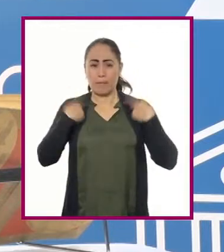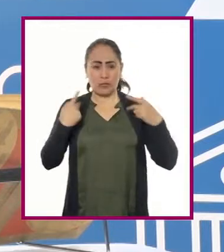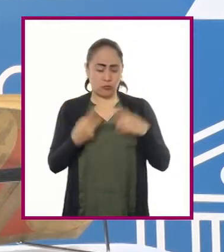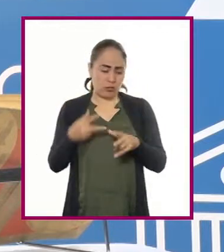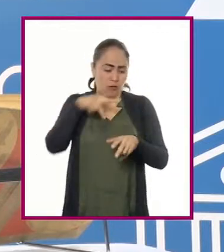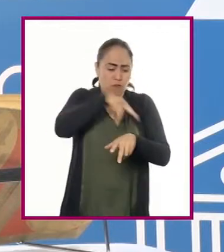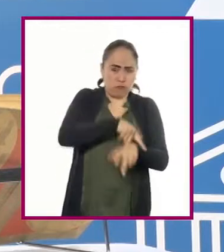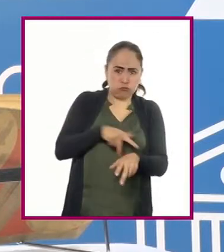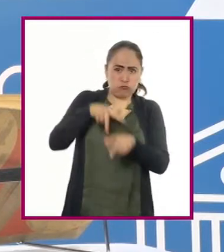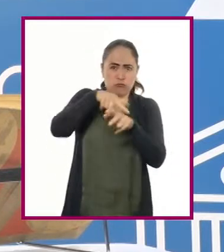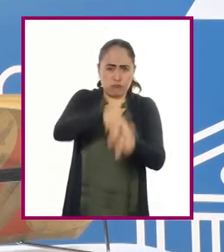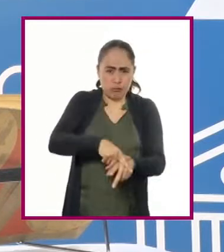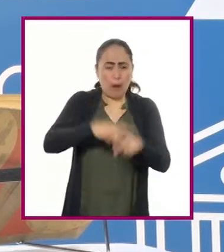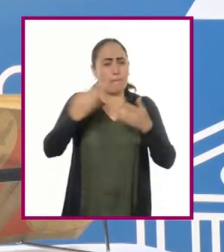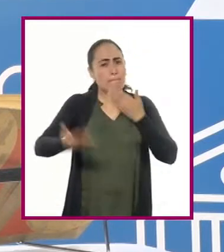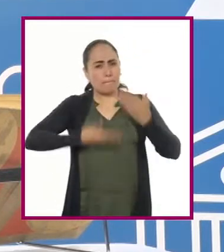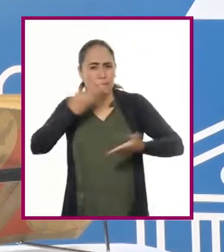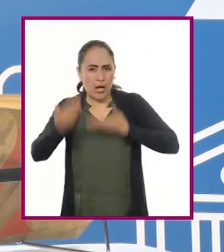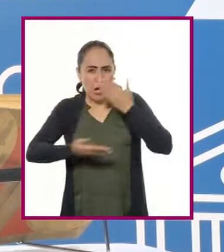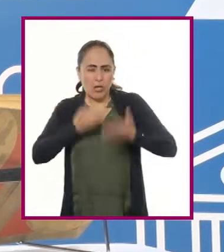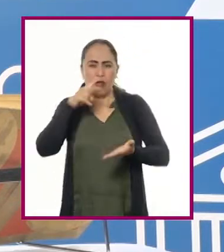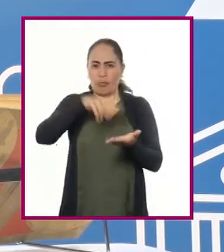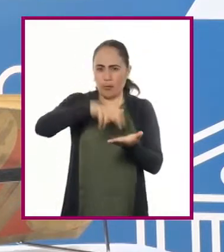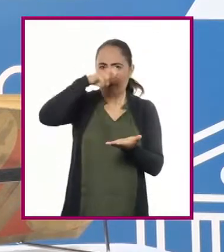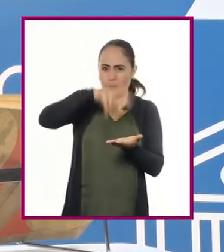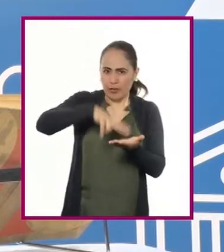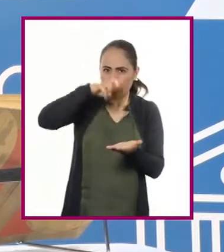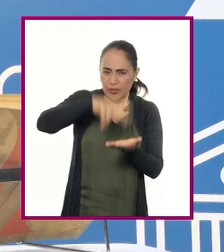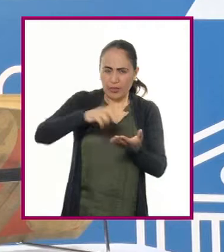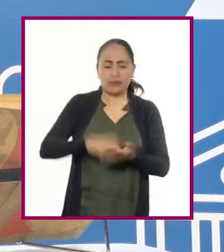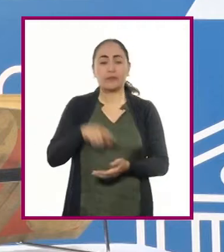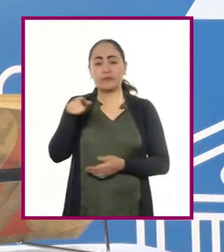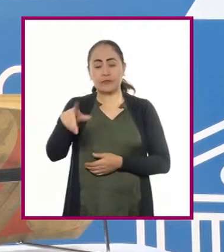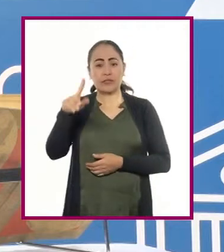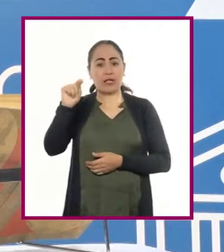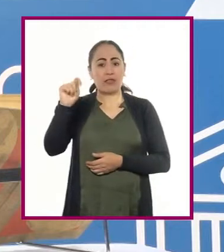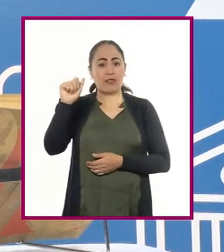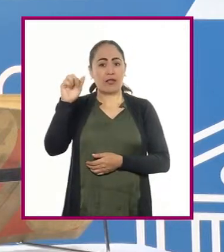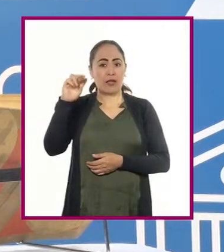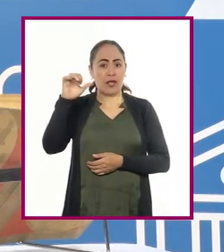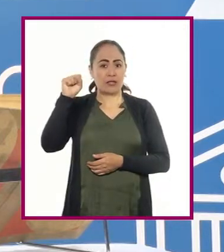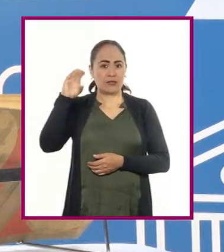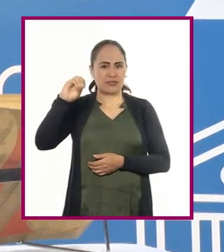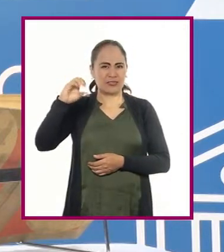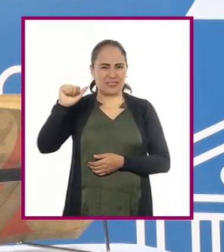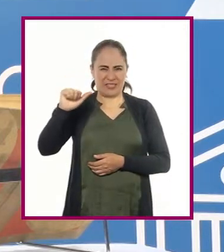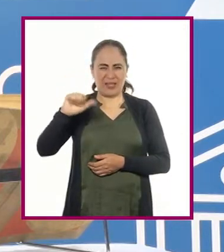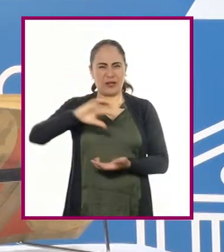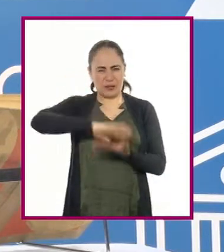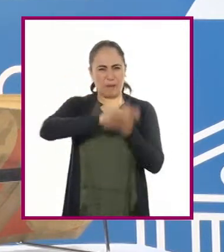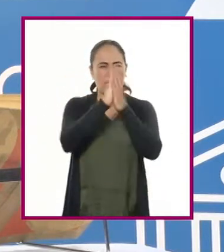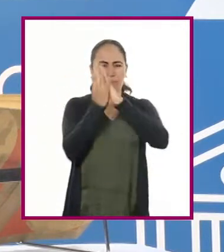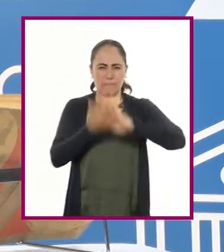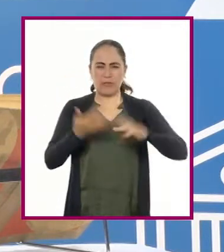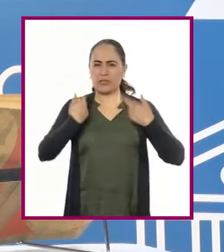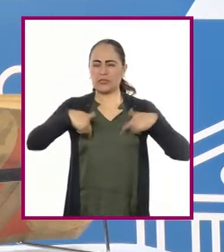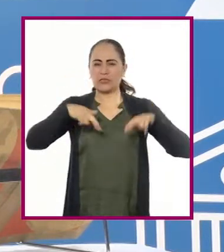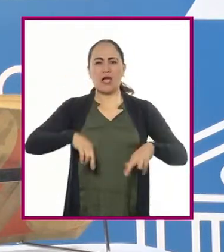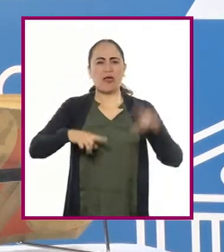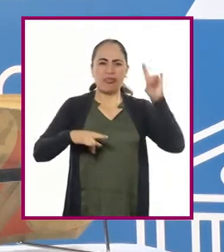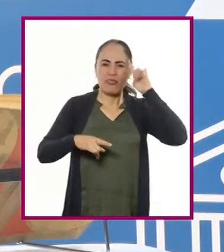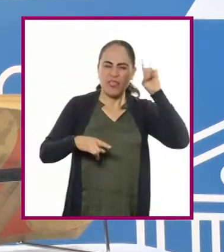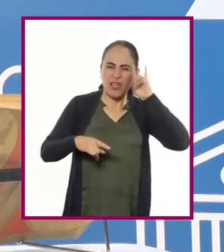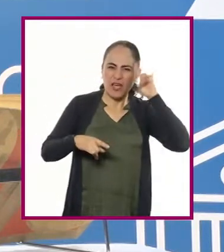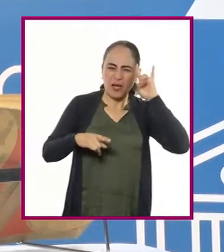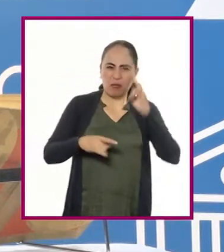personajes, bailando y brincando. La tarasca simbolizaba al diablo, la herejía y la